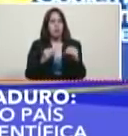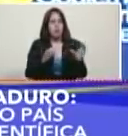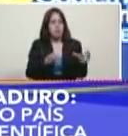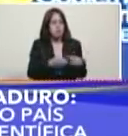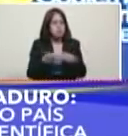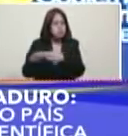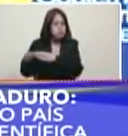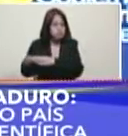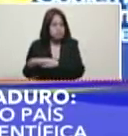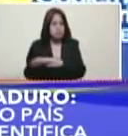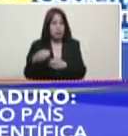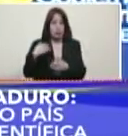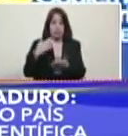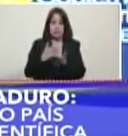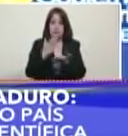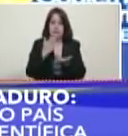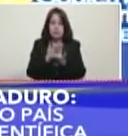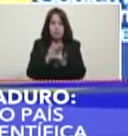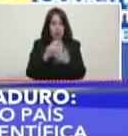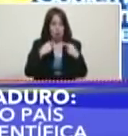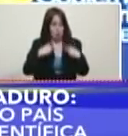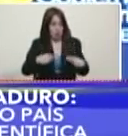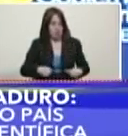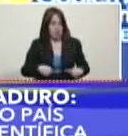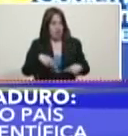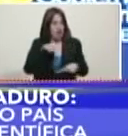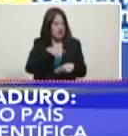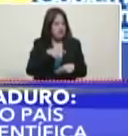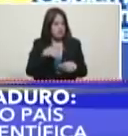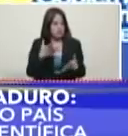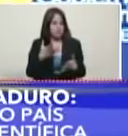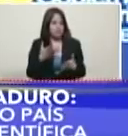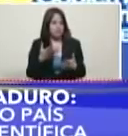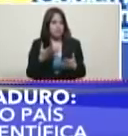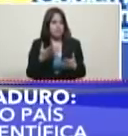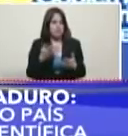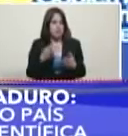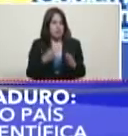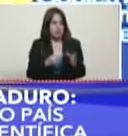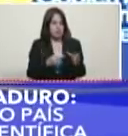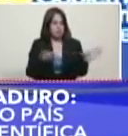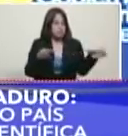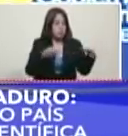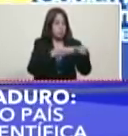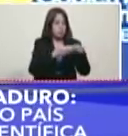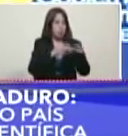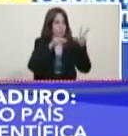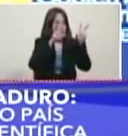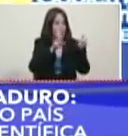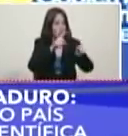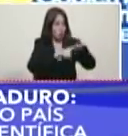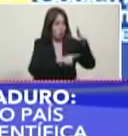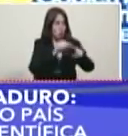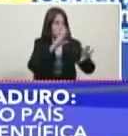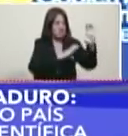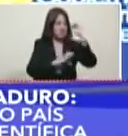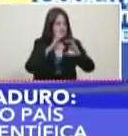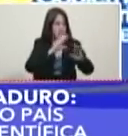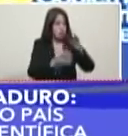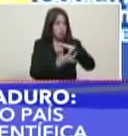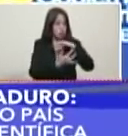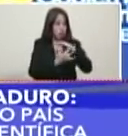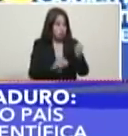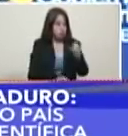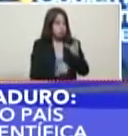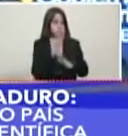Siempre ha sido así la humanidad. Cuando se ha acercado el desarrollo científico, tecnológico, la innovación a las